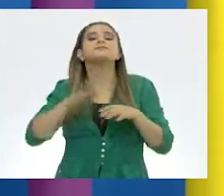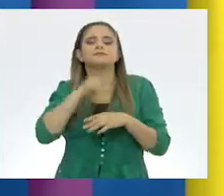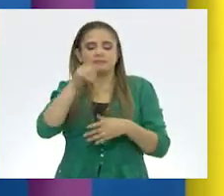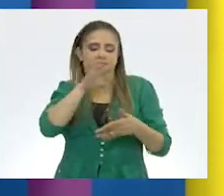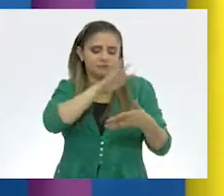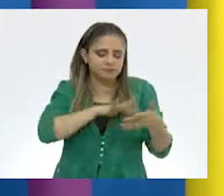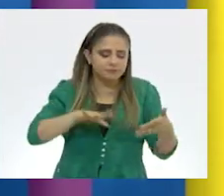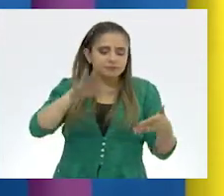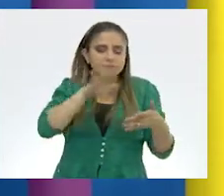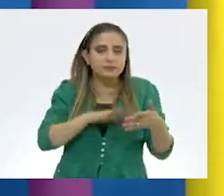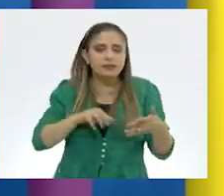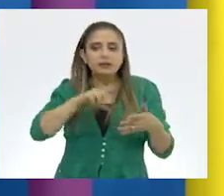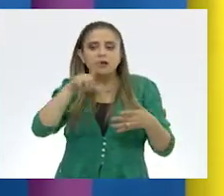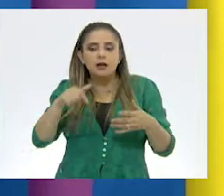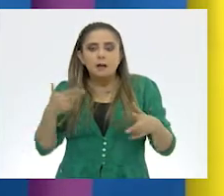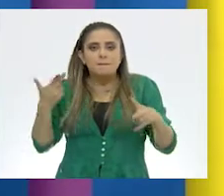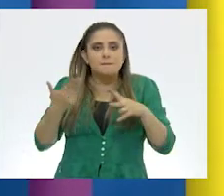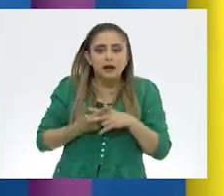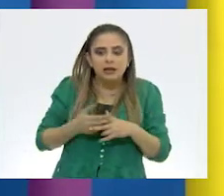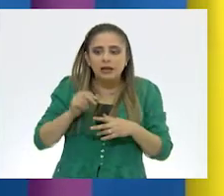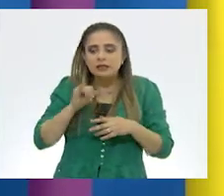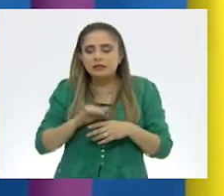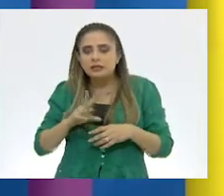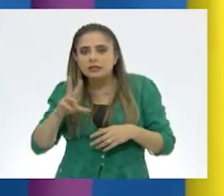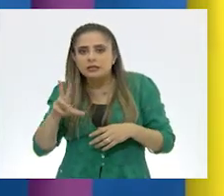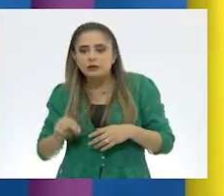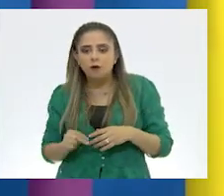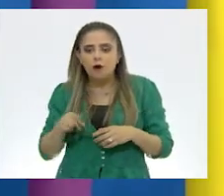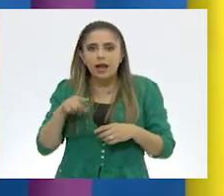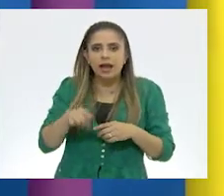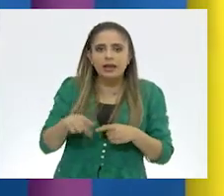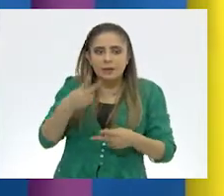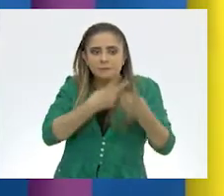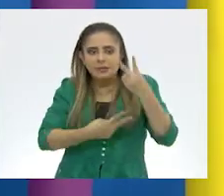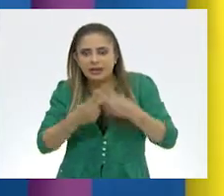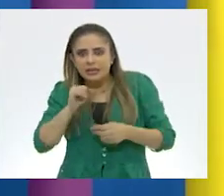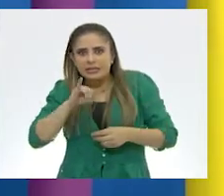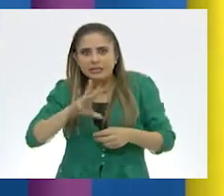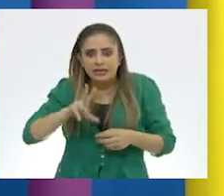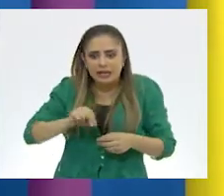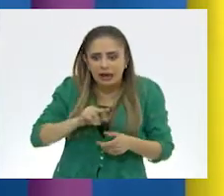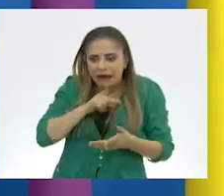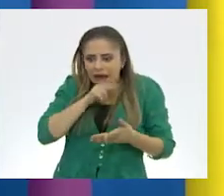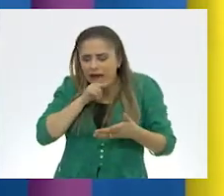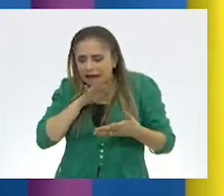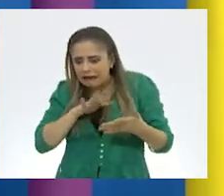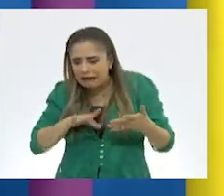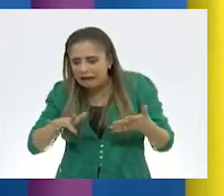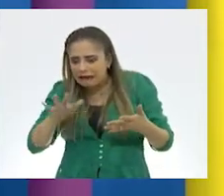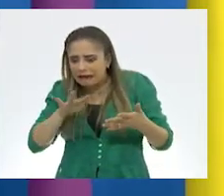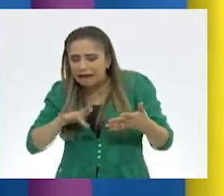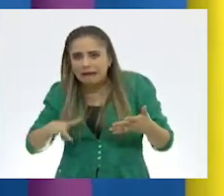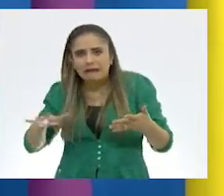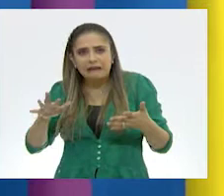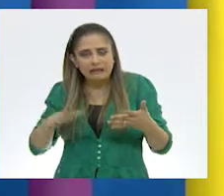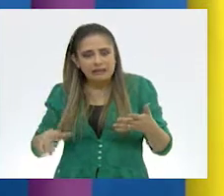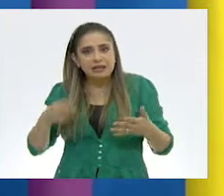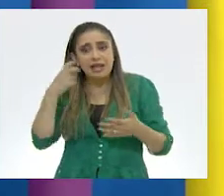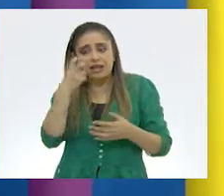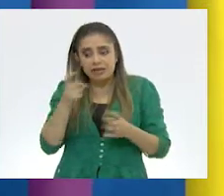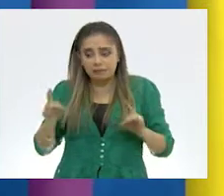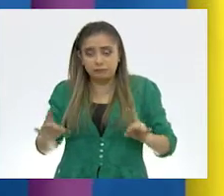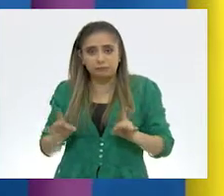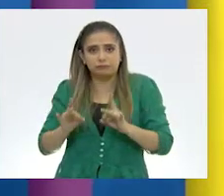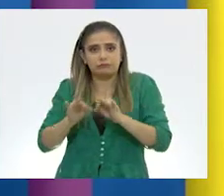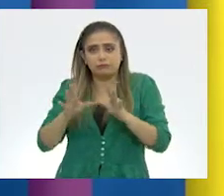como una estrategia para generar tensión e incertidumbre precisamente. Los hechos inesperados son frecuentes y ayudan